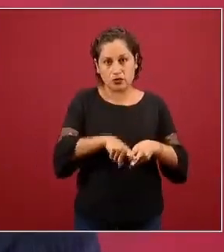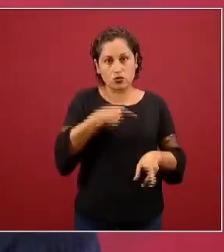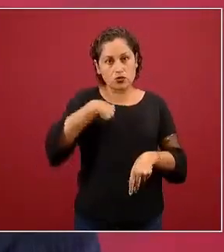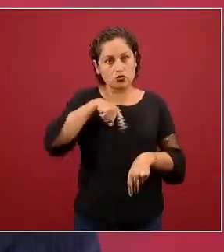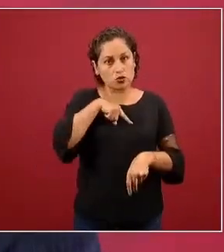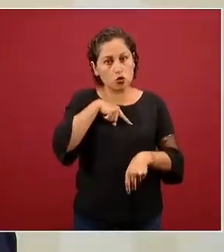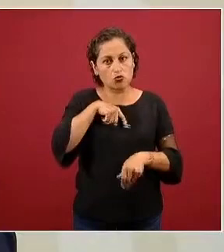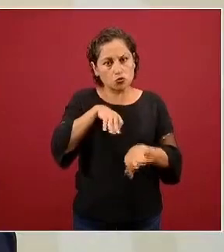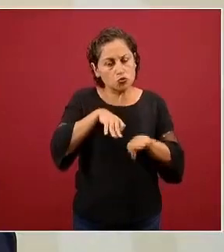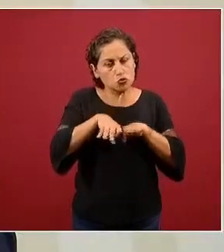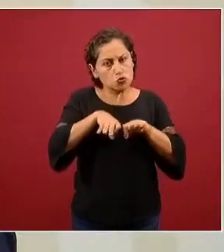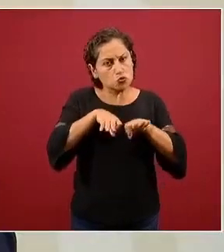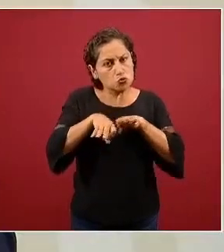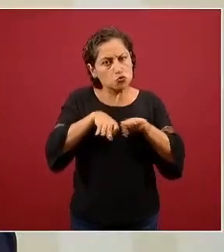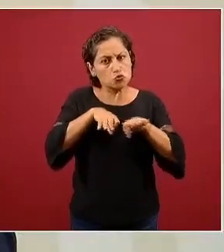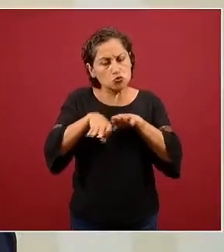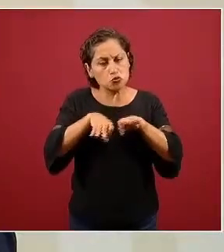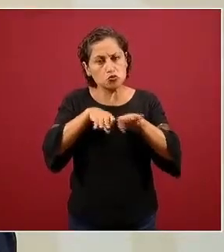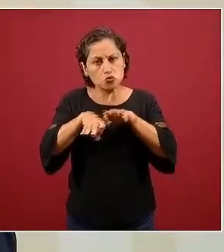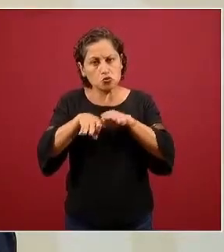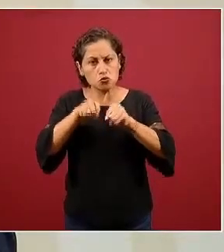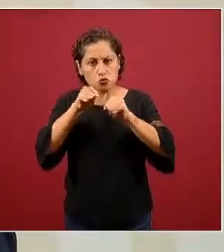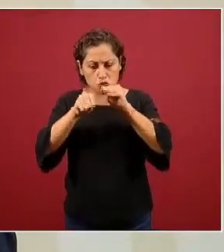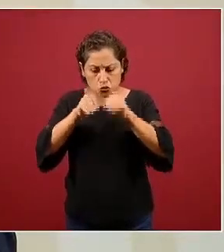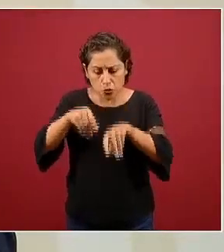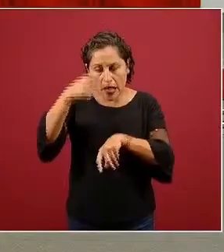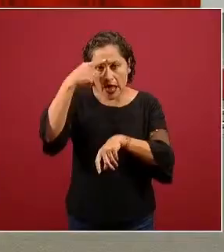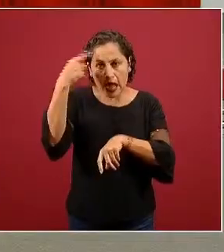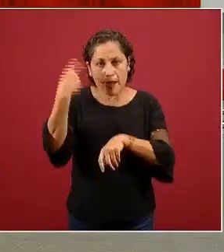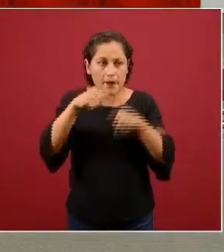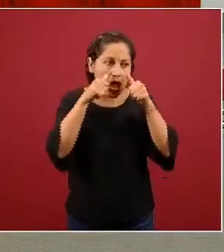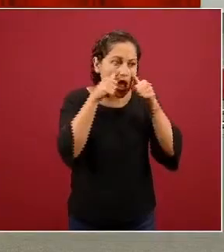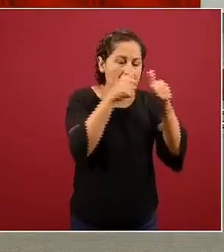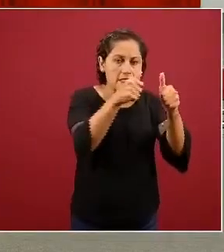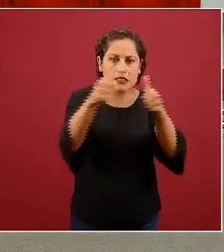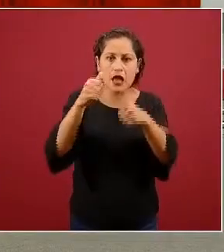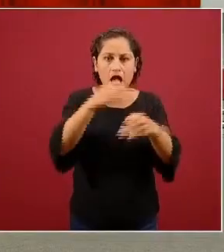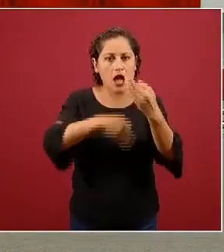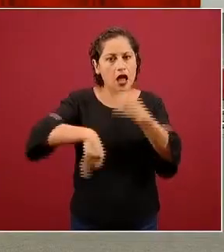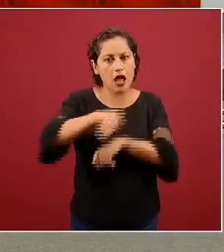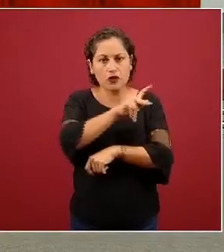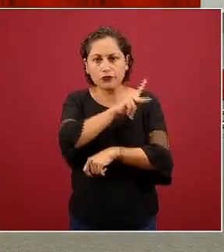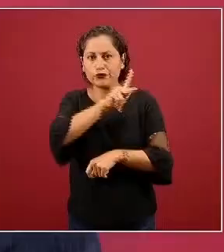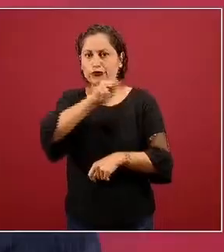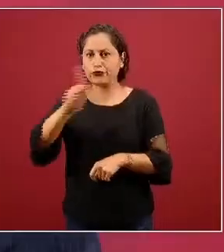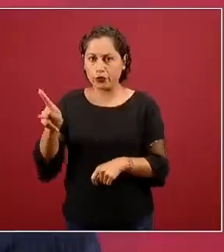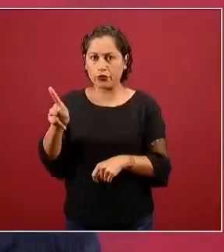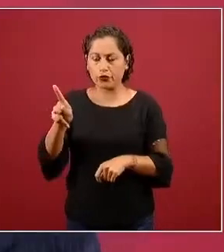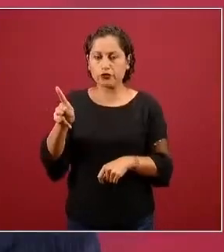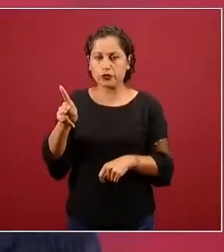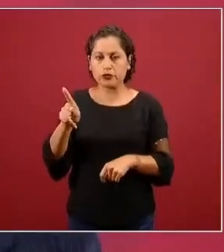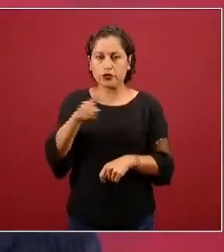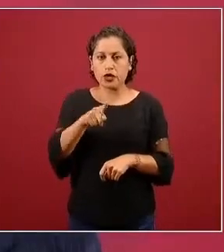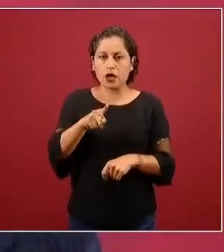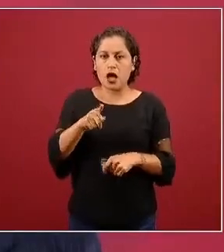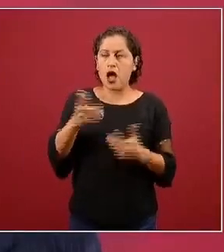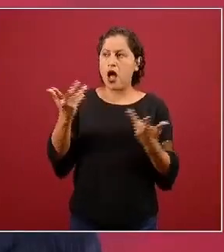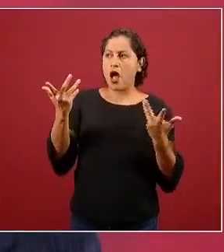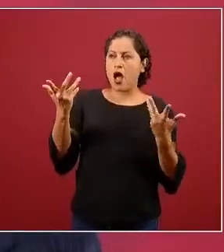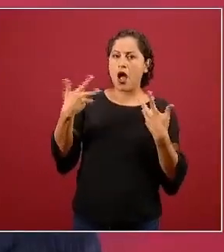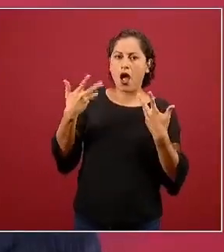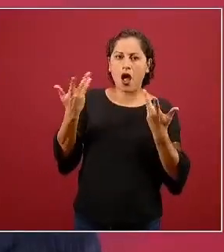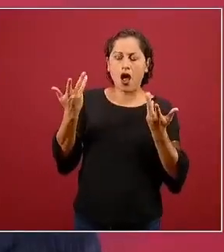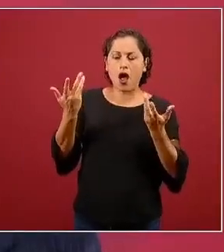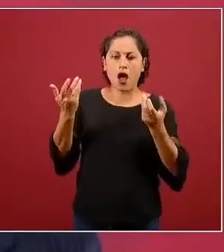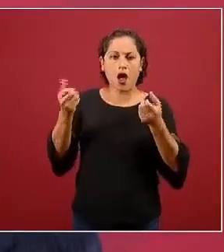¿no?, para dar atención a toda la población y que nadie se quede fuera de ese derecho de recibir